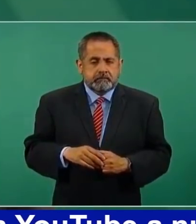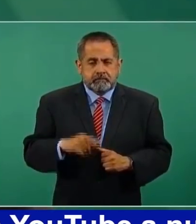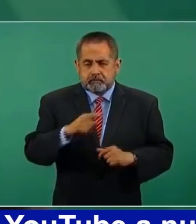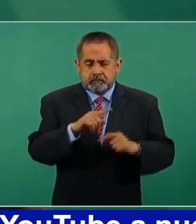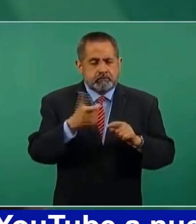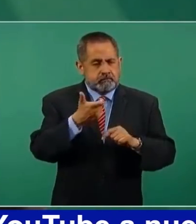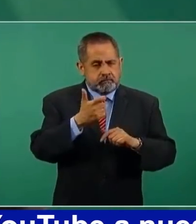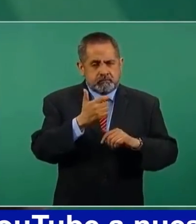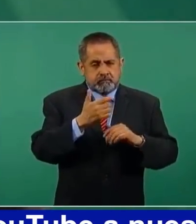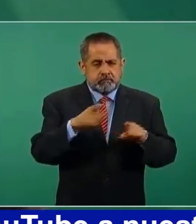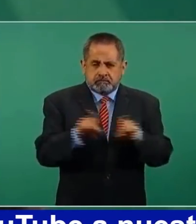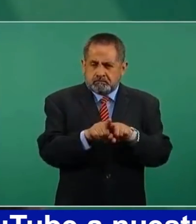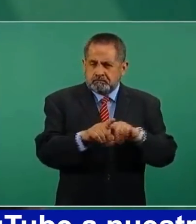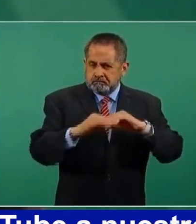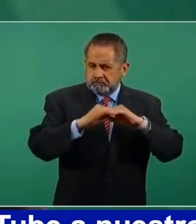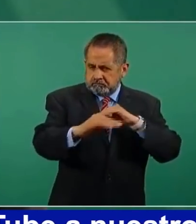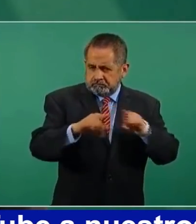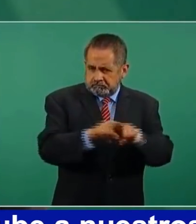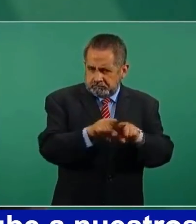manteniendo los precios.